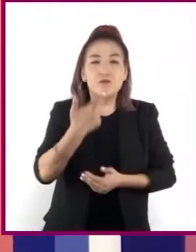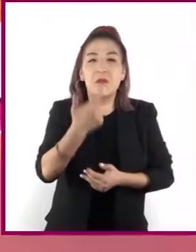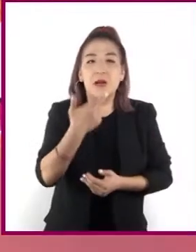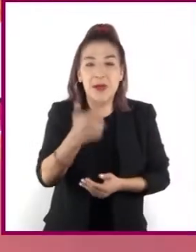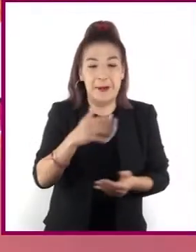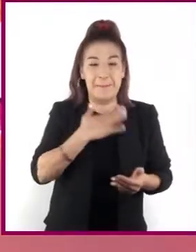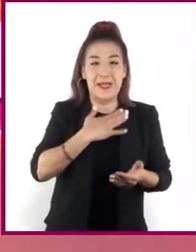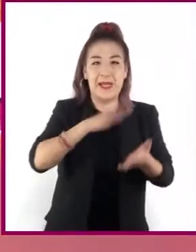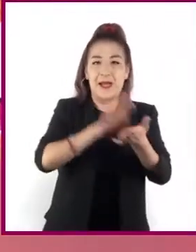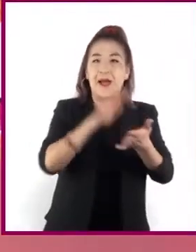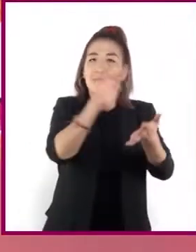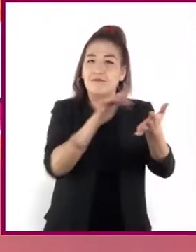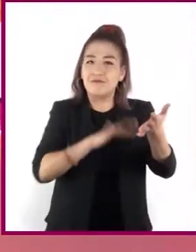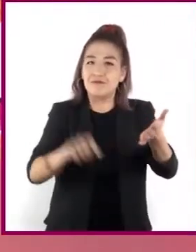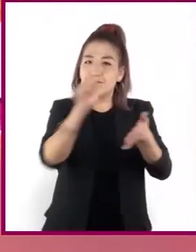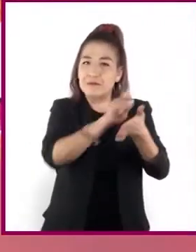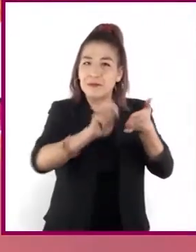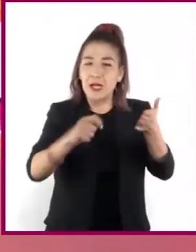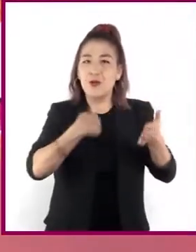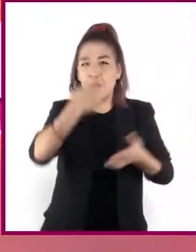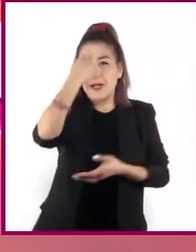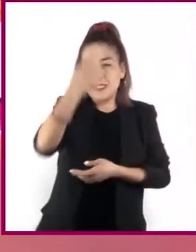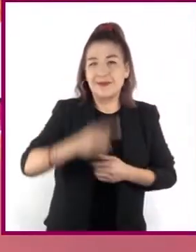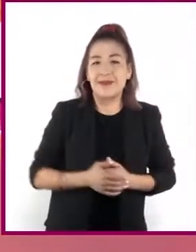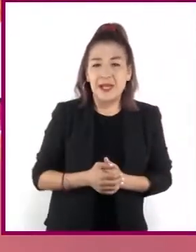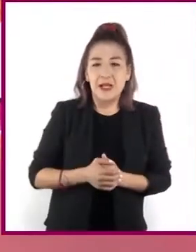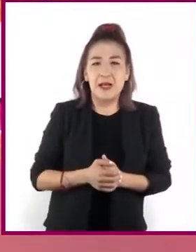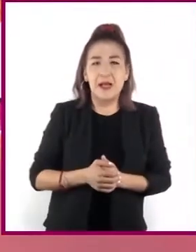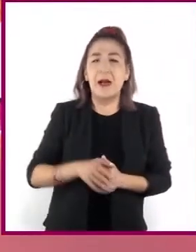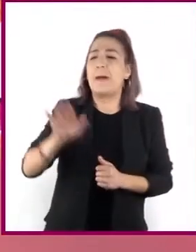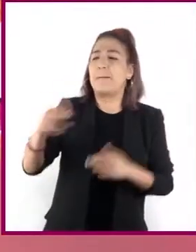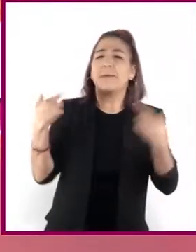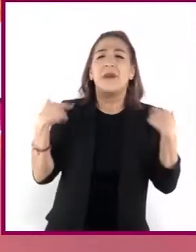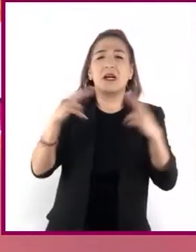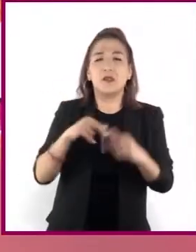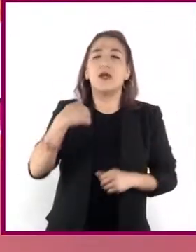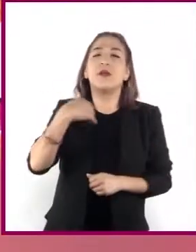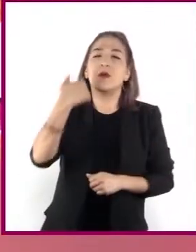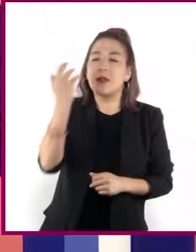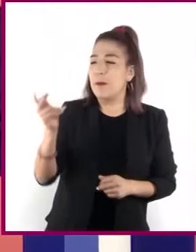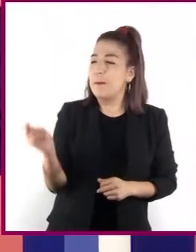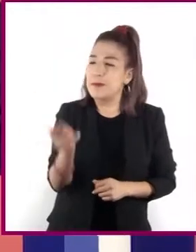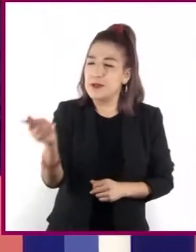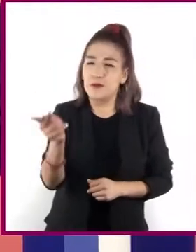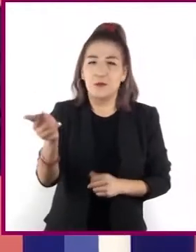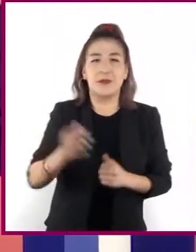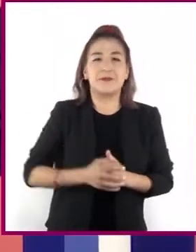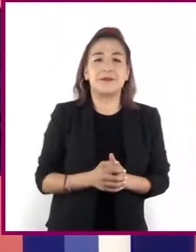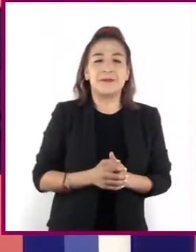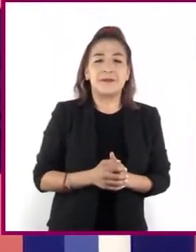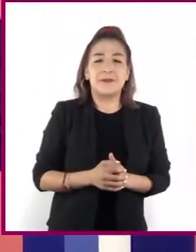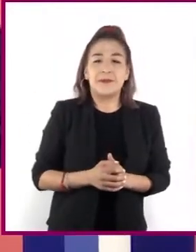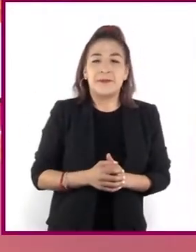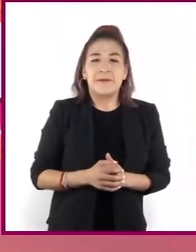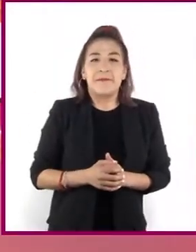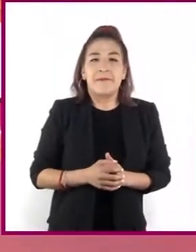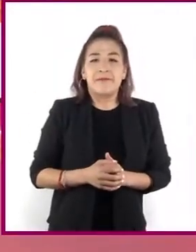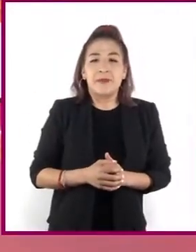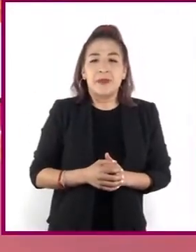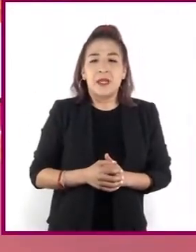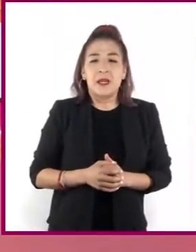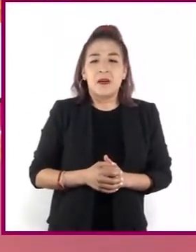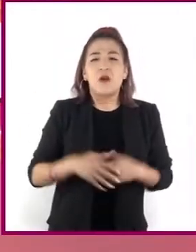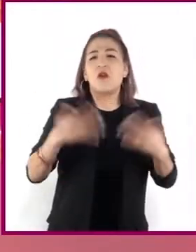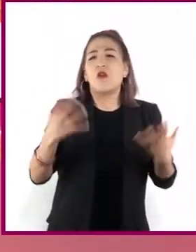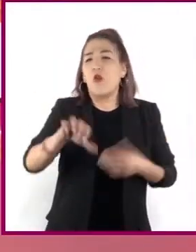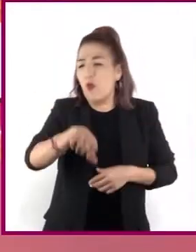trabajo. Profesor, antes de entrar en materia me gustaría preguntarle, ¿no tenemos alguna otra forma de